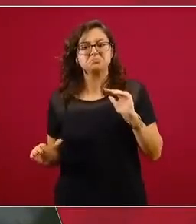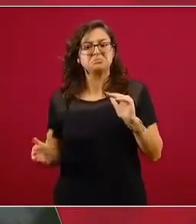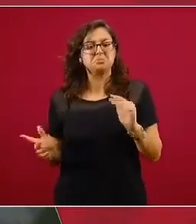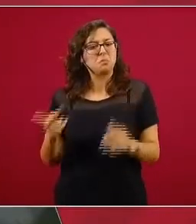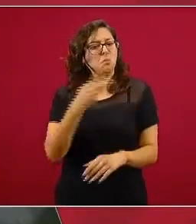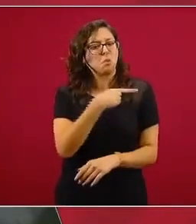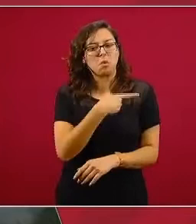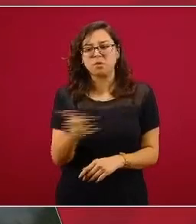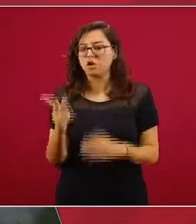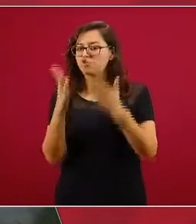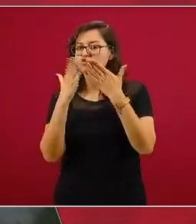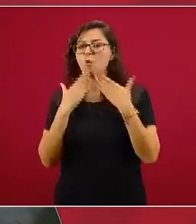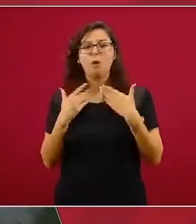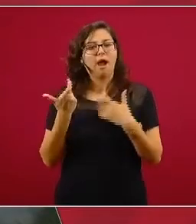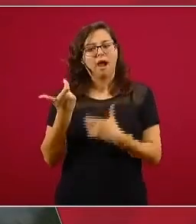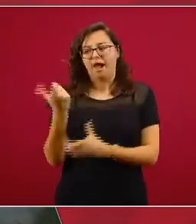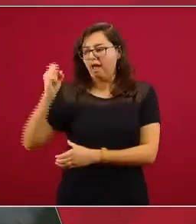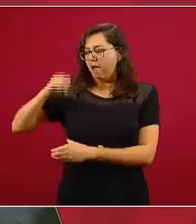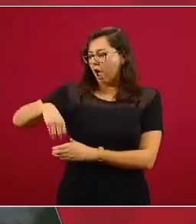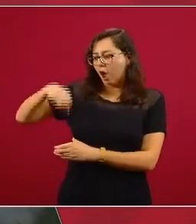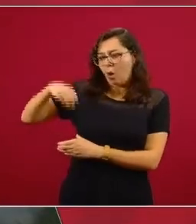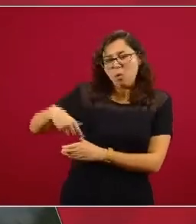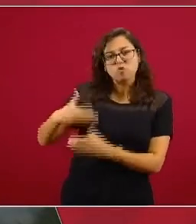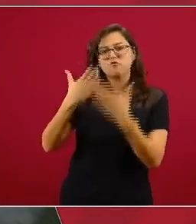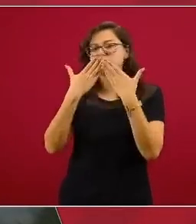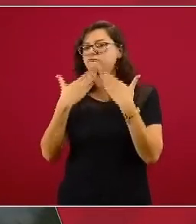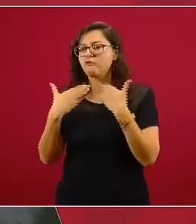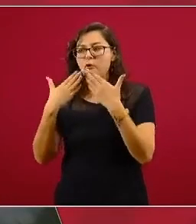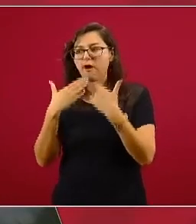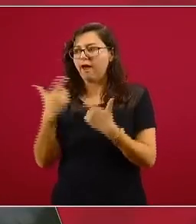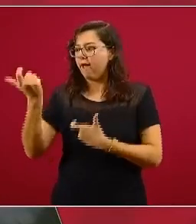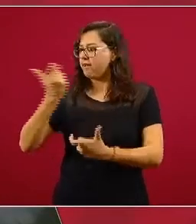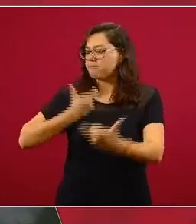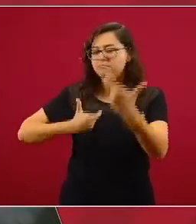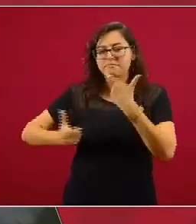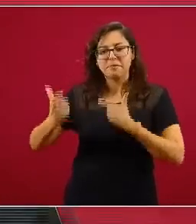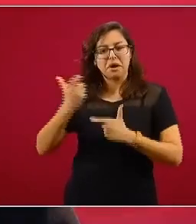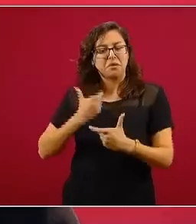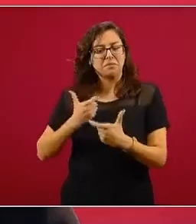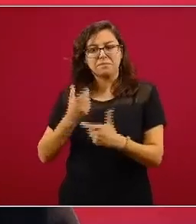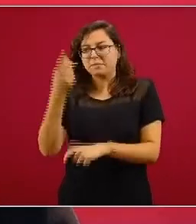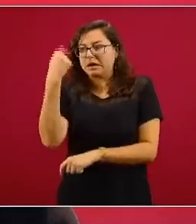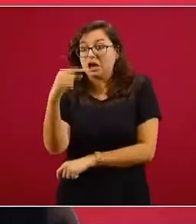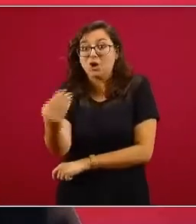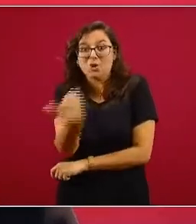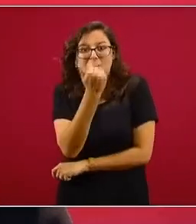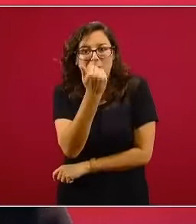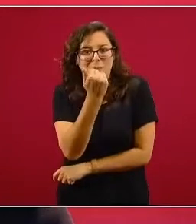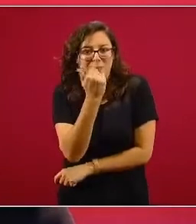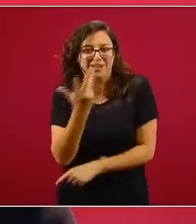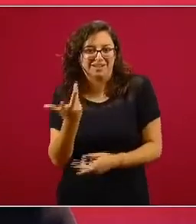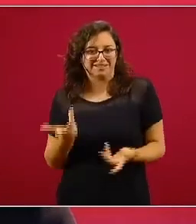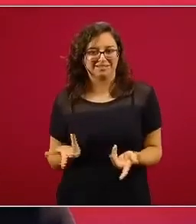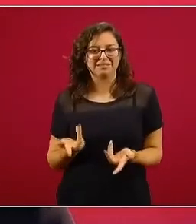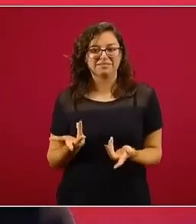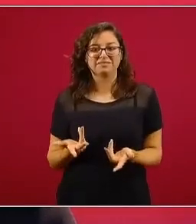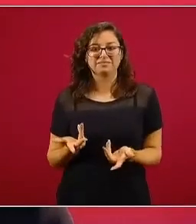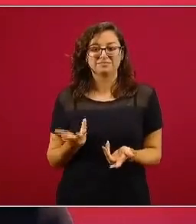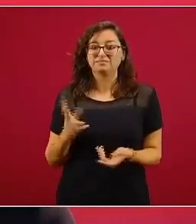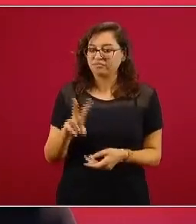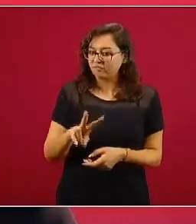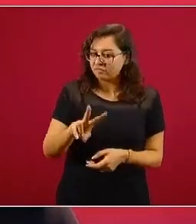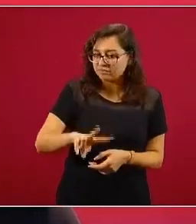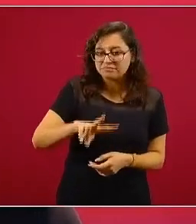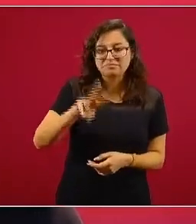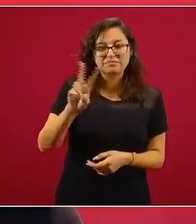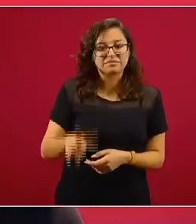ingresos necesarios para satisfacer sus necesidades fundamentales. Desde luego tenemos en México una